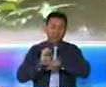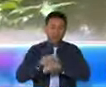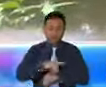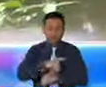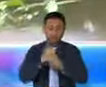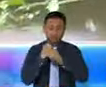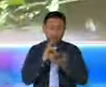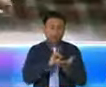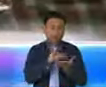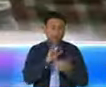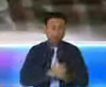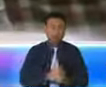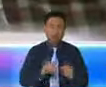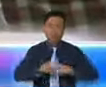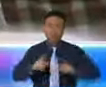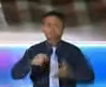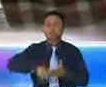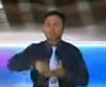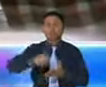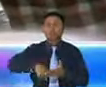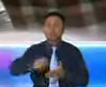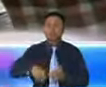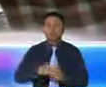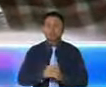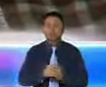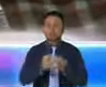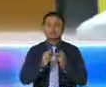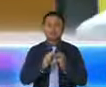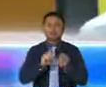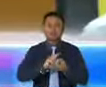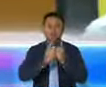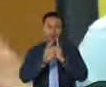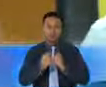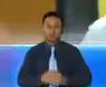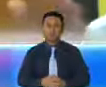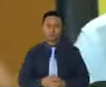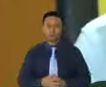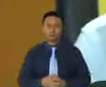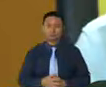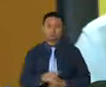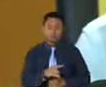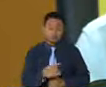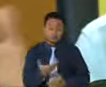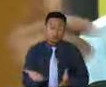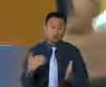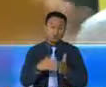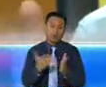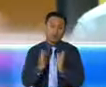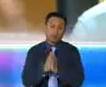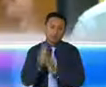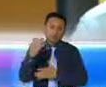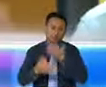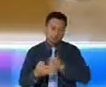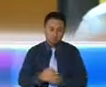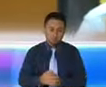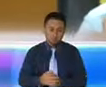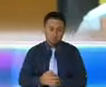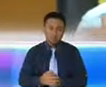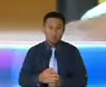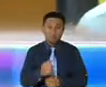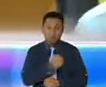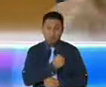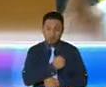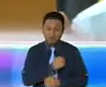sus obligaciones bajo los contratos de remediación y liberación. Se van a hacer la apelación respectiva, insisto, no es un caso netamente